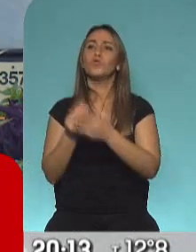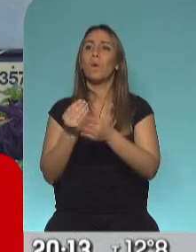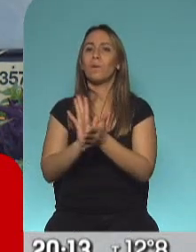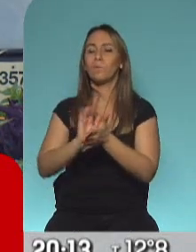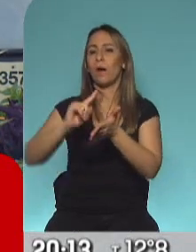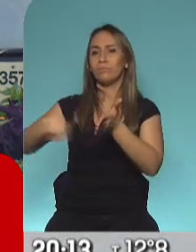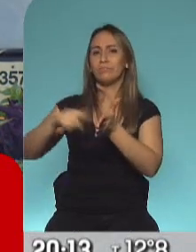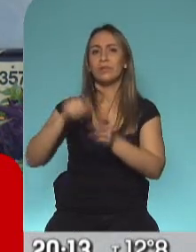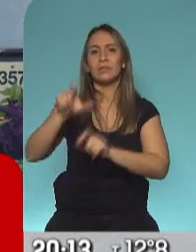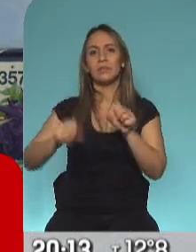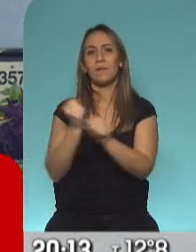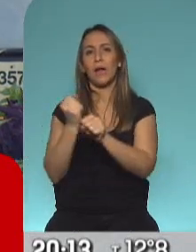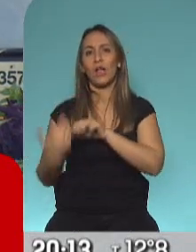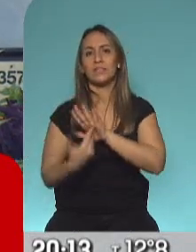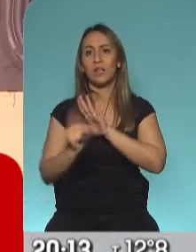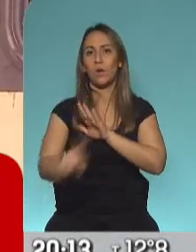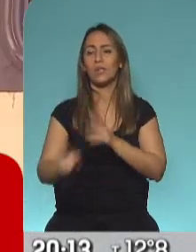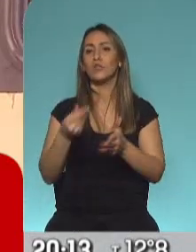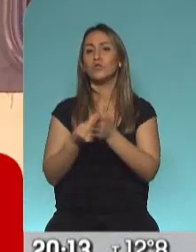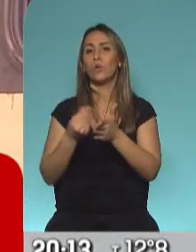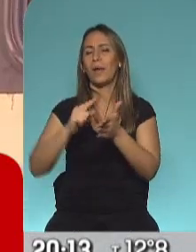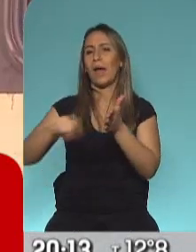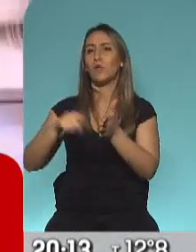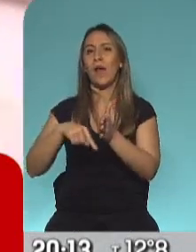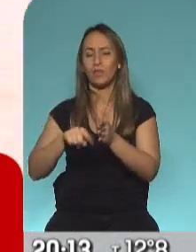los trabajadores no esenciales. Eso se desmintió, pero sabemos que en